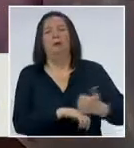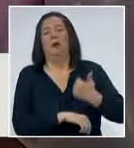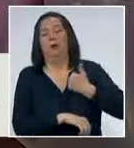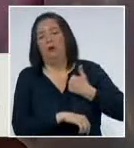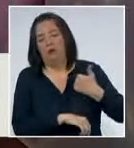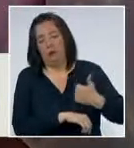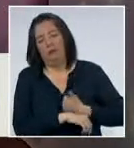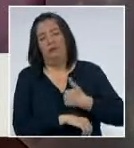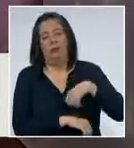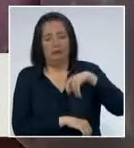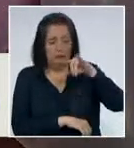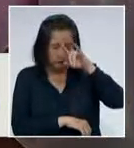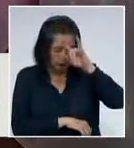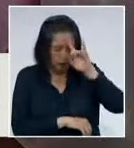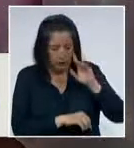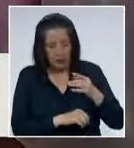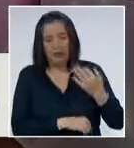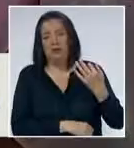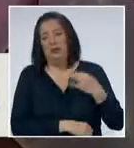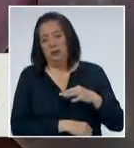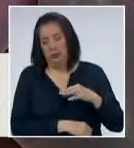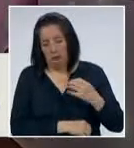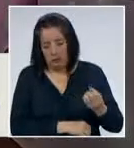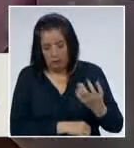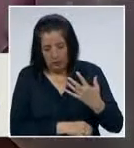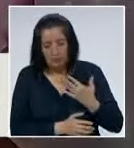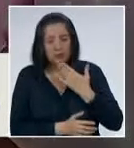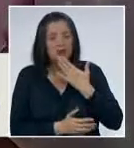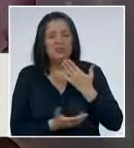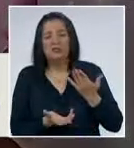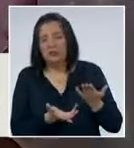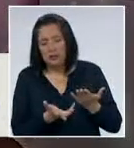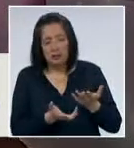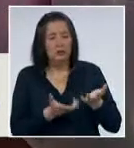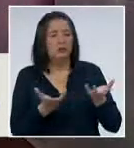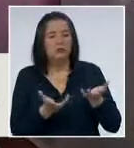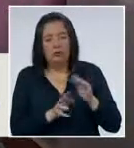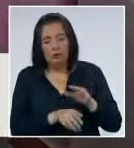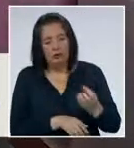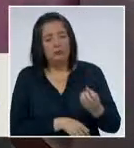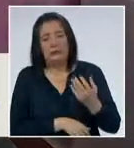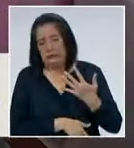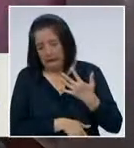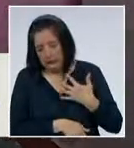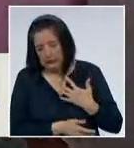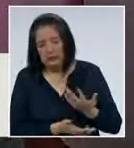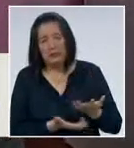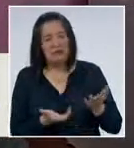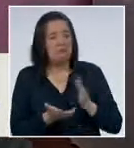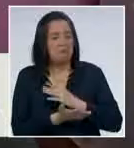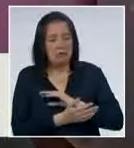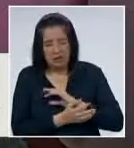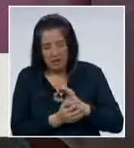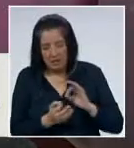una infidelidad, que siempre le he dicho que me diga con quién o dónde. Y no me da